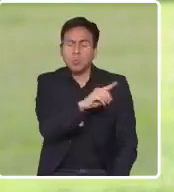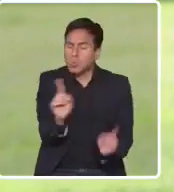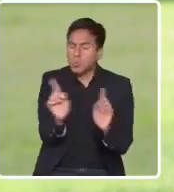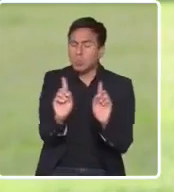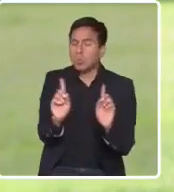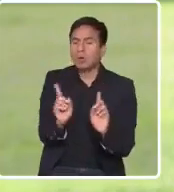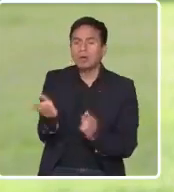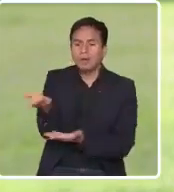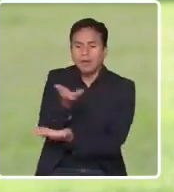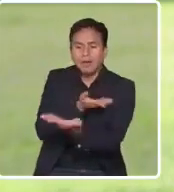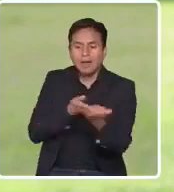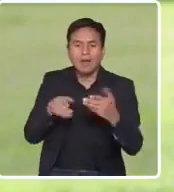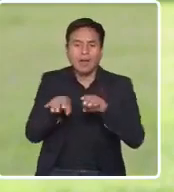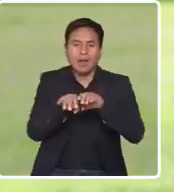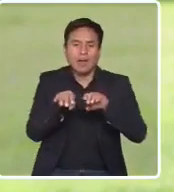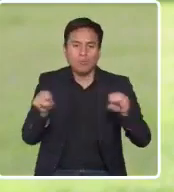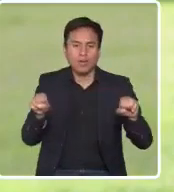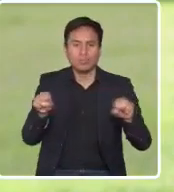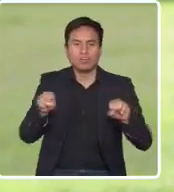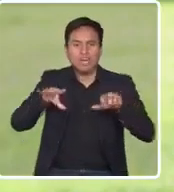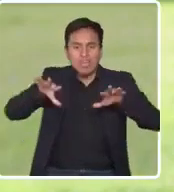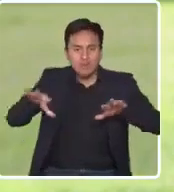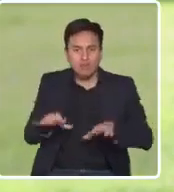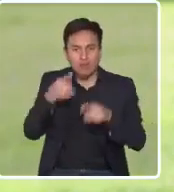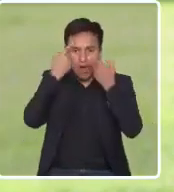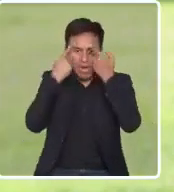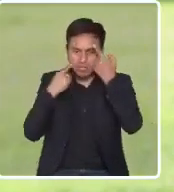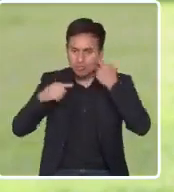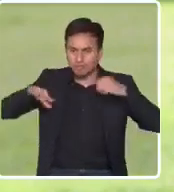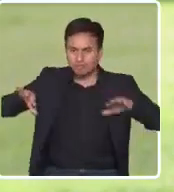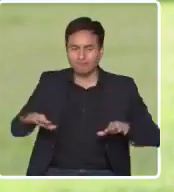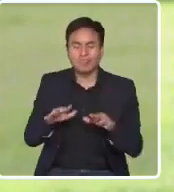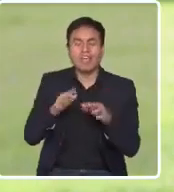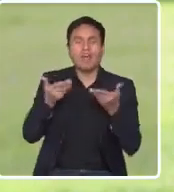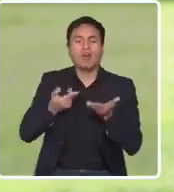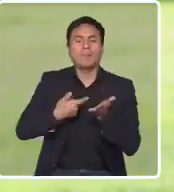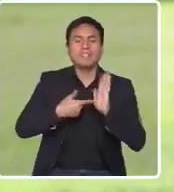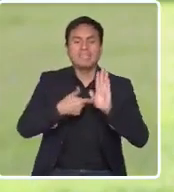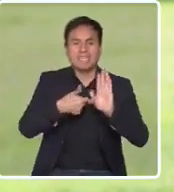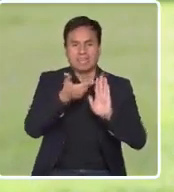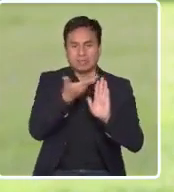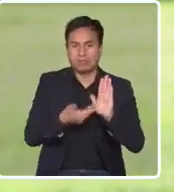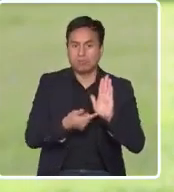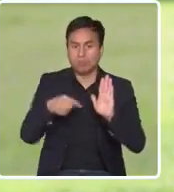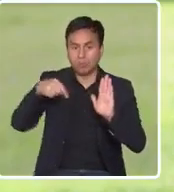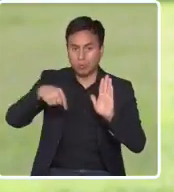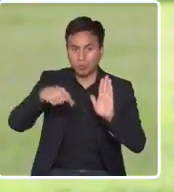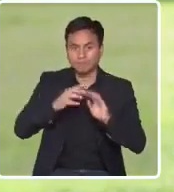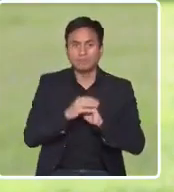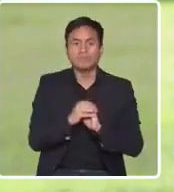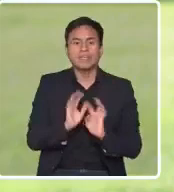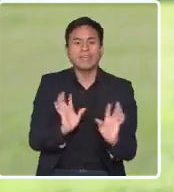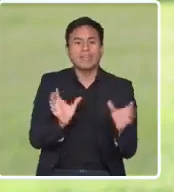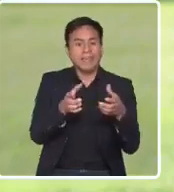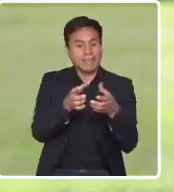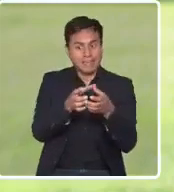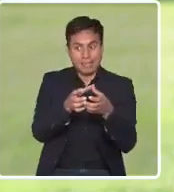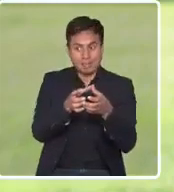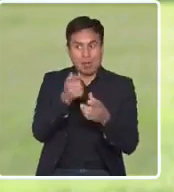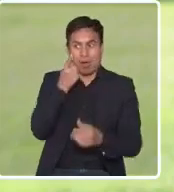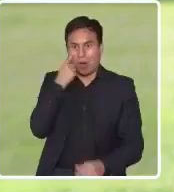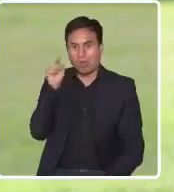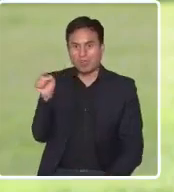de ponernos de acuerdo para sacar adelante estos esfuerzos. Bueno, lo que hoy estamos presentando, estos equipos que hoy día